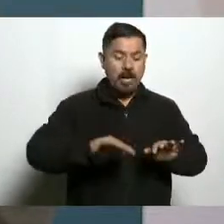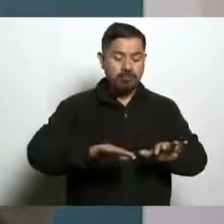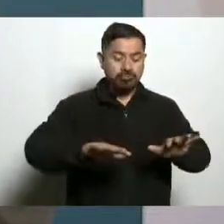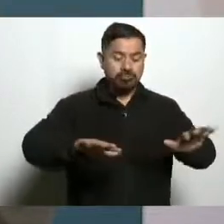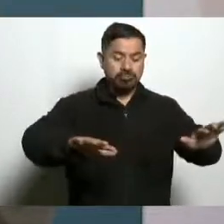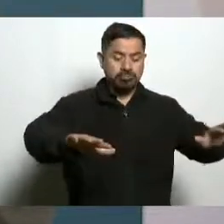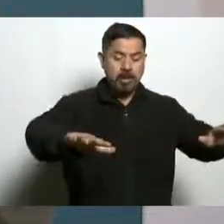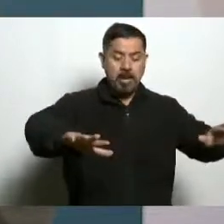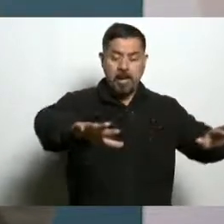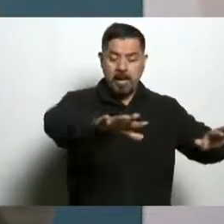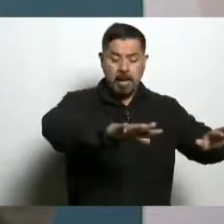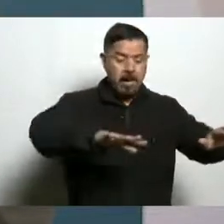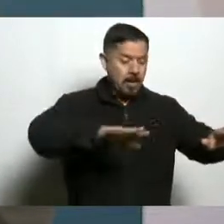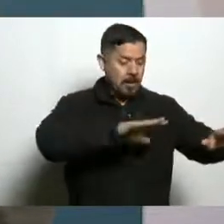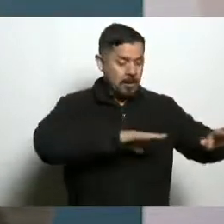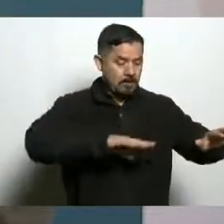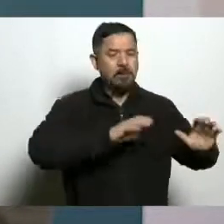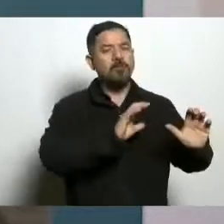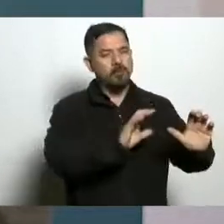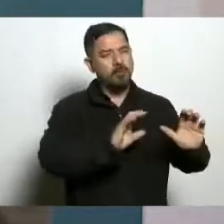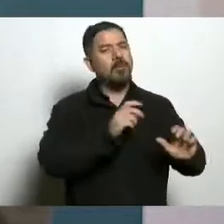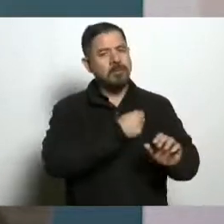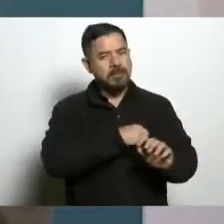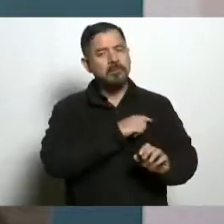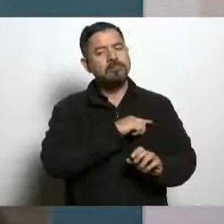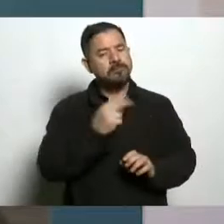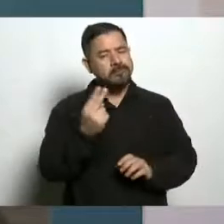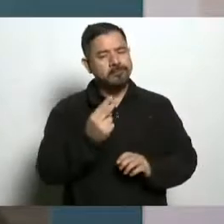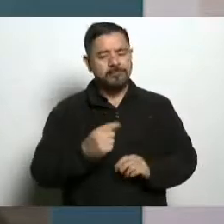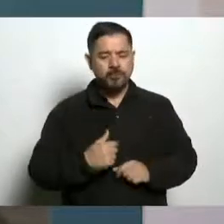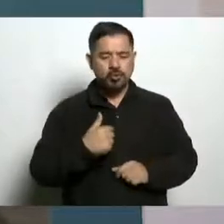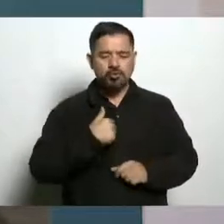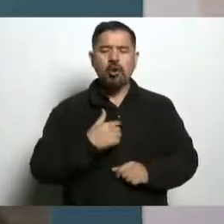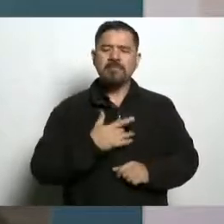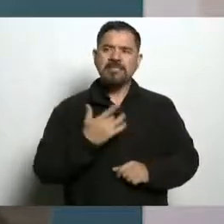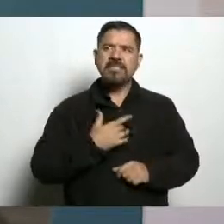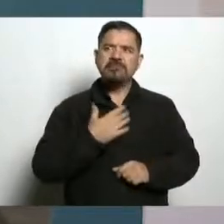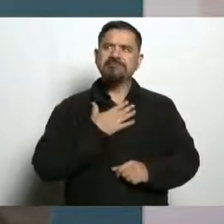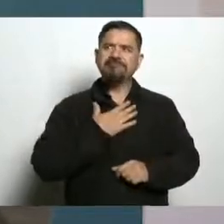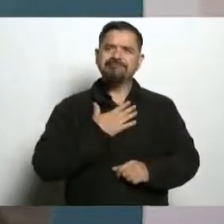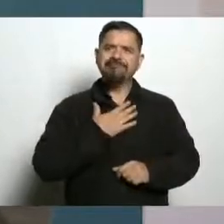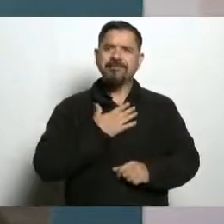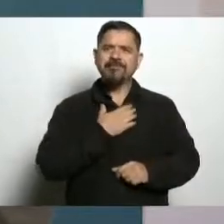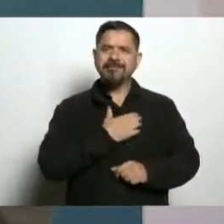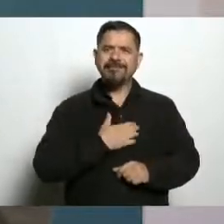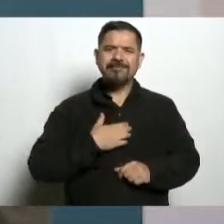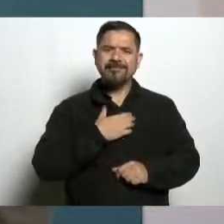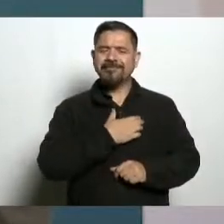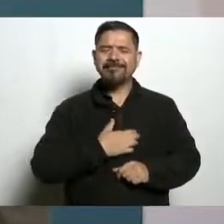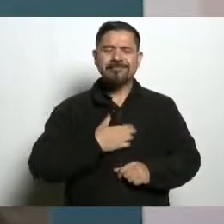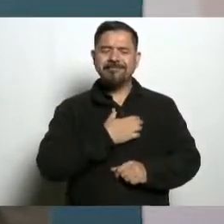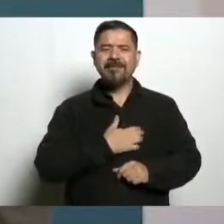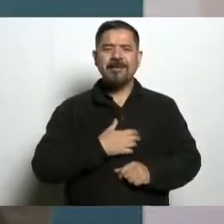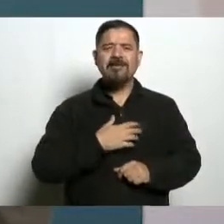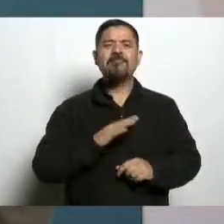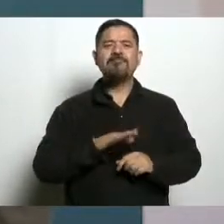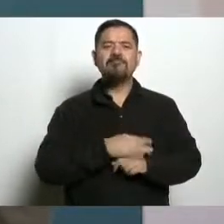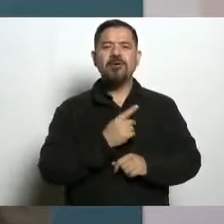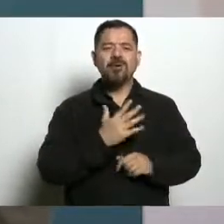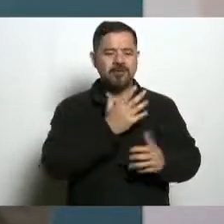Sonora. Me complace también el que ya se tengan